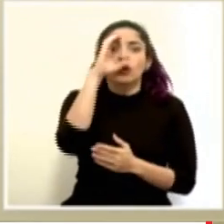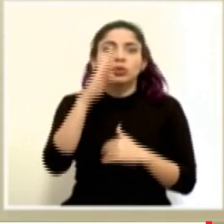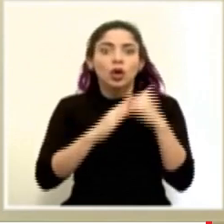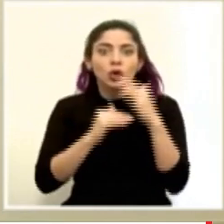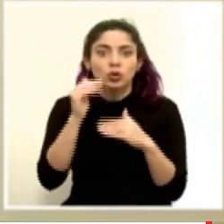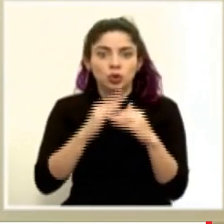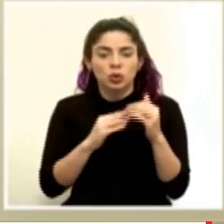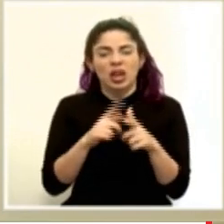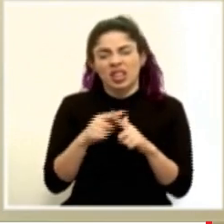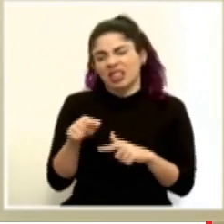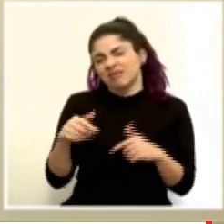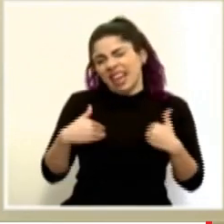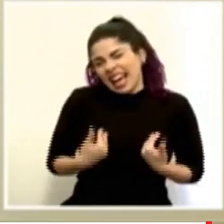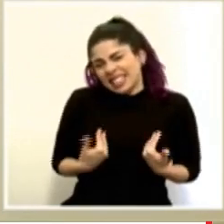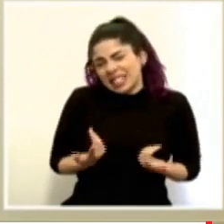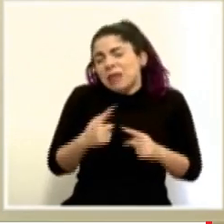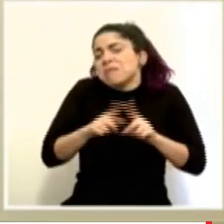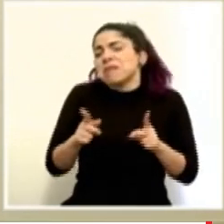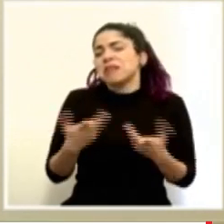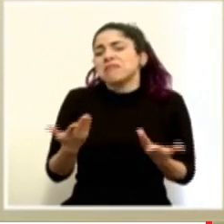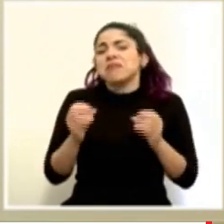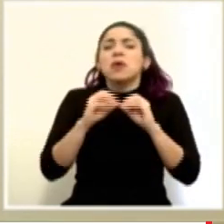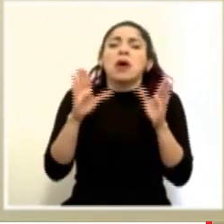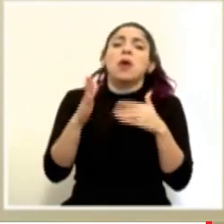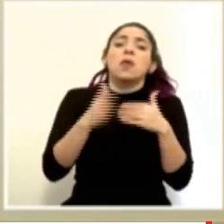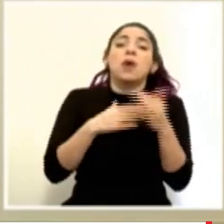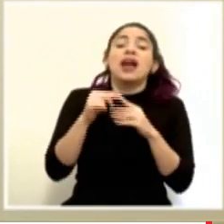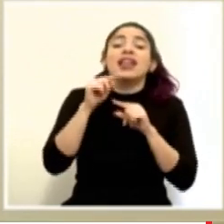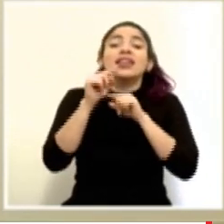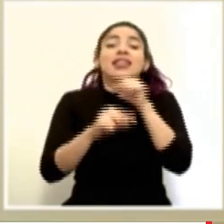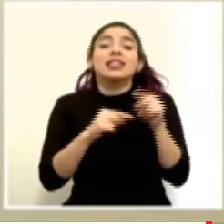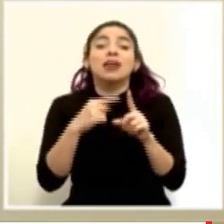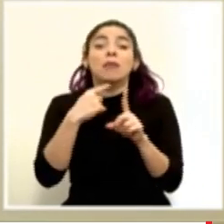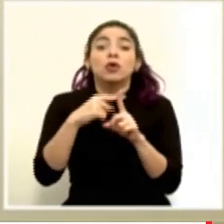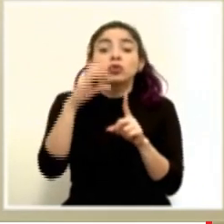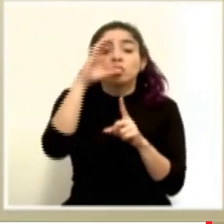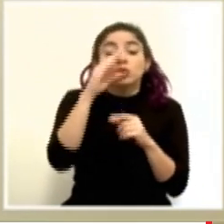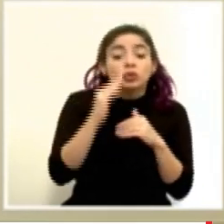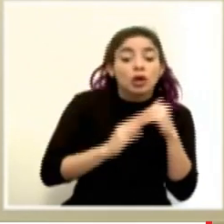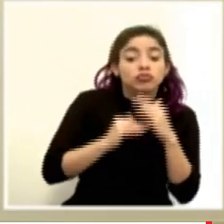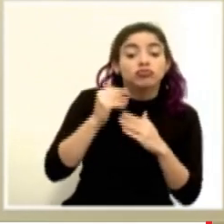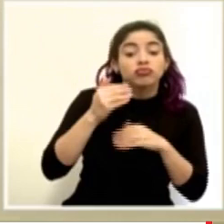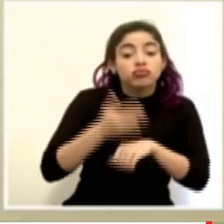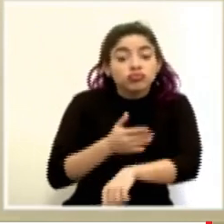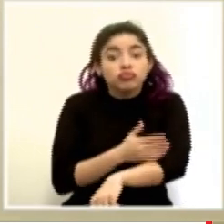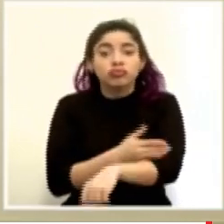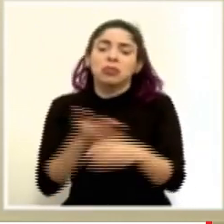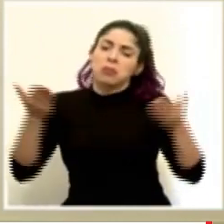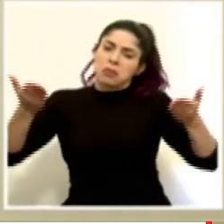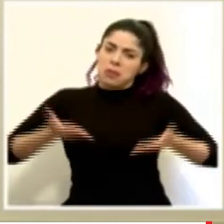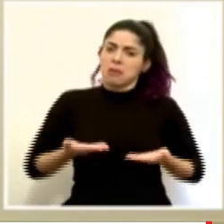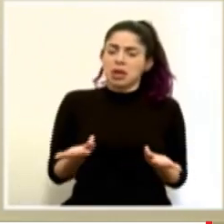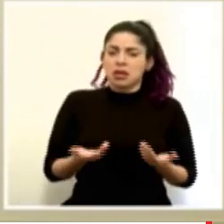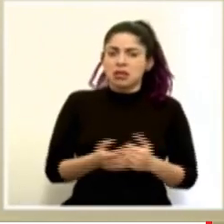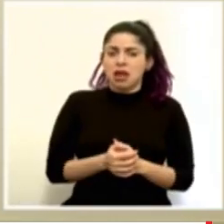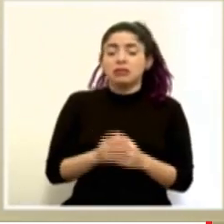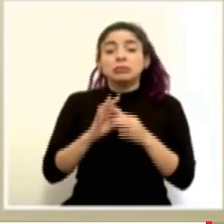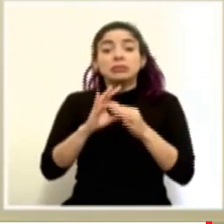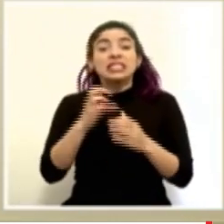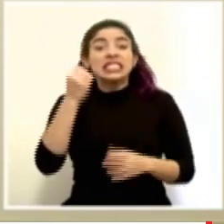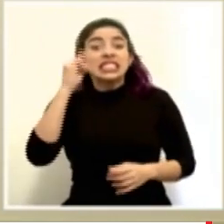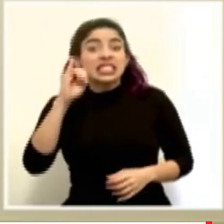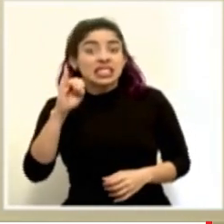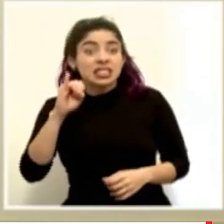eso sí es cansado. Pero claro que todas las críticas de construcción que lo que buscan es mejorar son totalmente bienvenidas. Y con respecto a que si